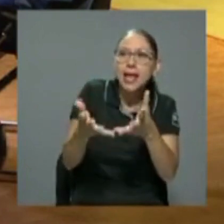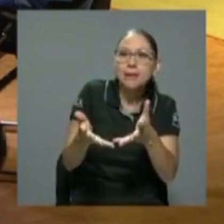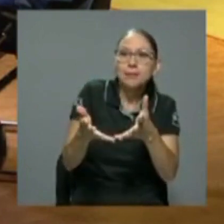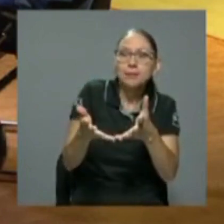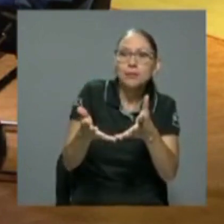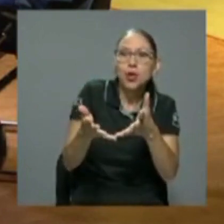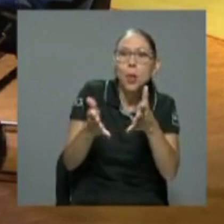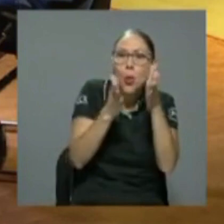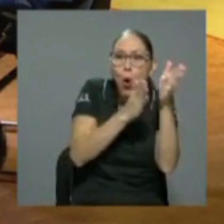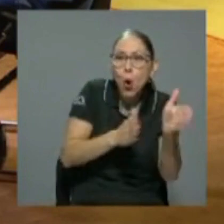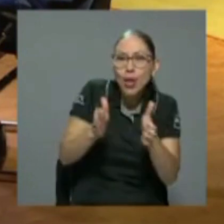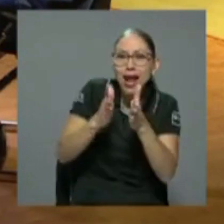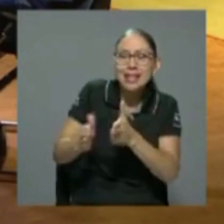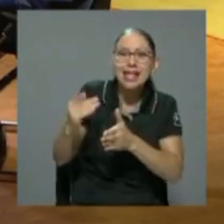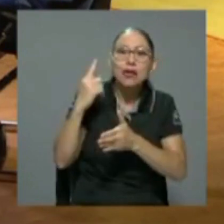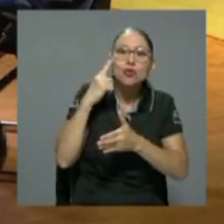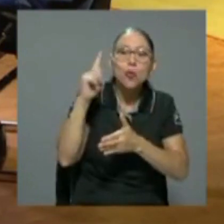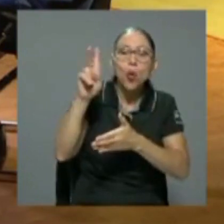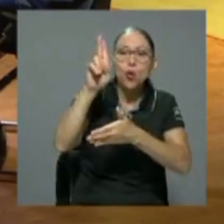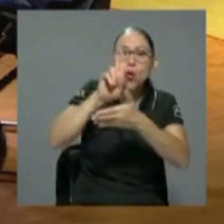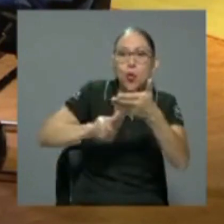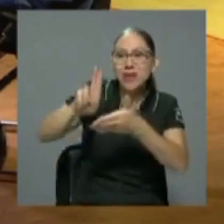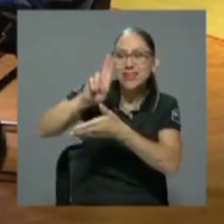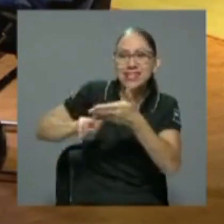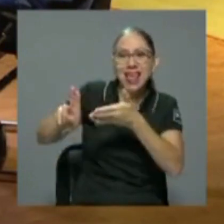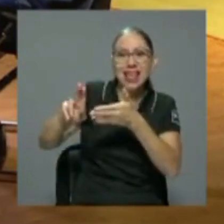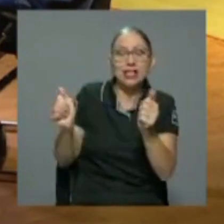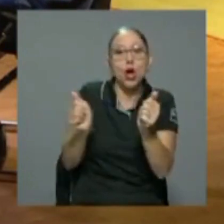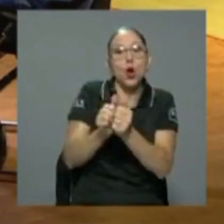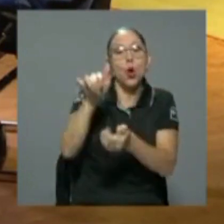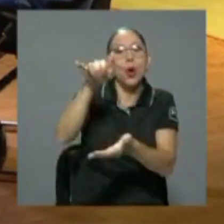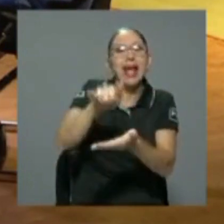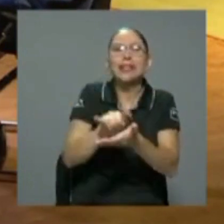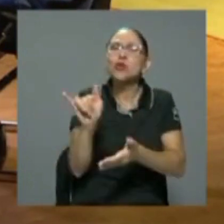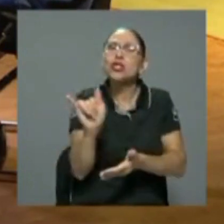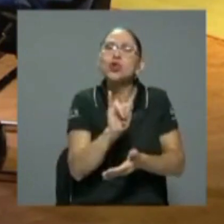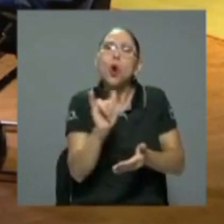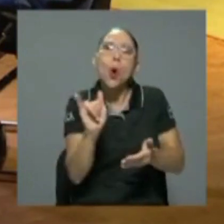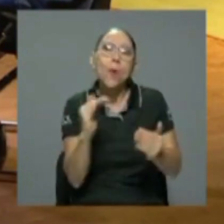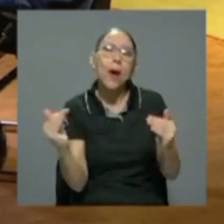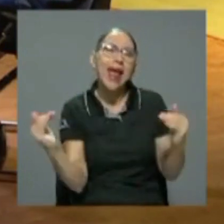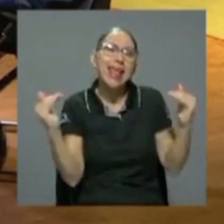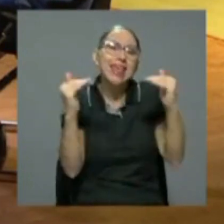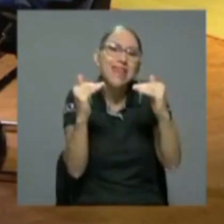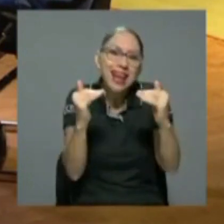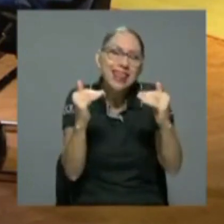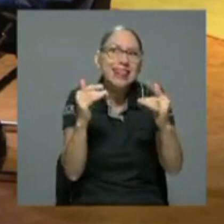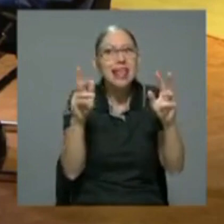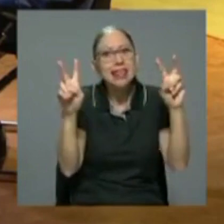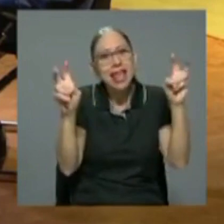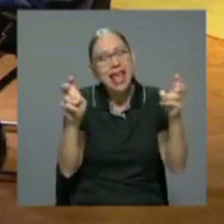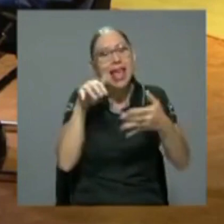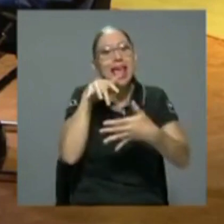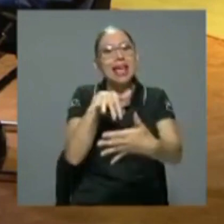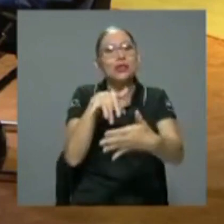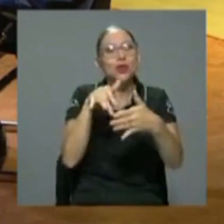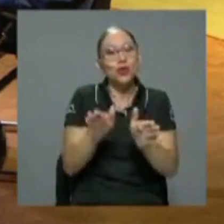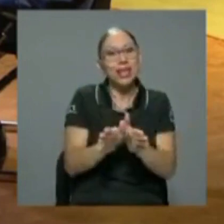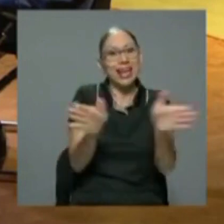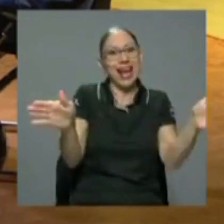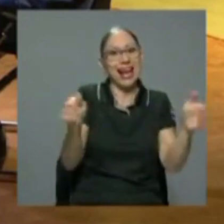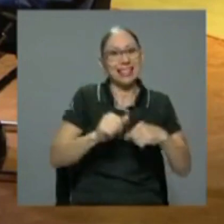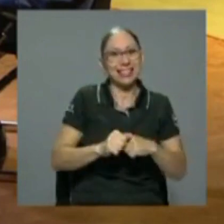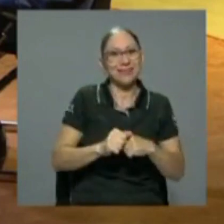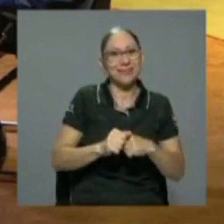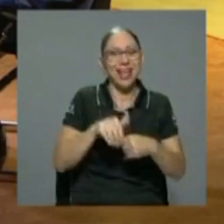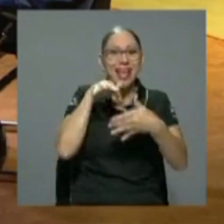cuasi organizados por universidades, con lo cual sería una especie de equivalente de estudios generales. Estudios generales no es el primer año,